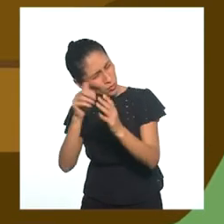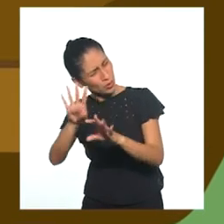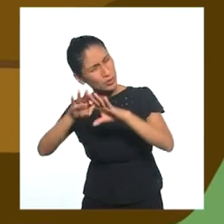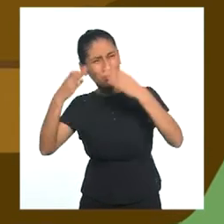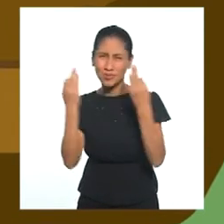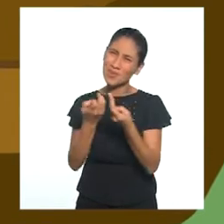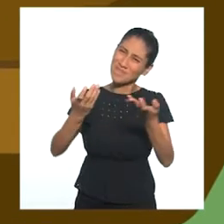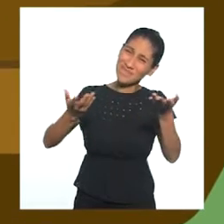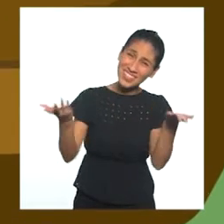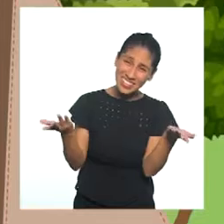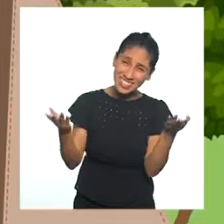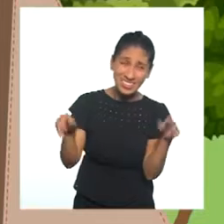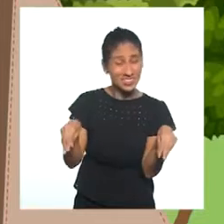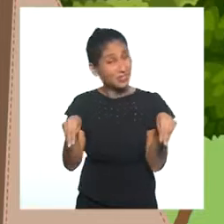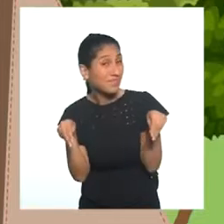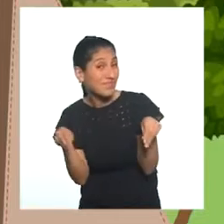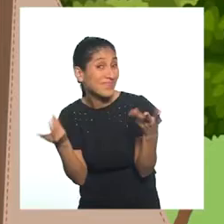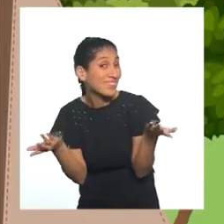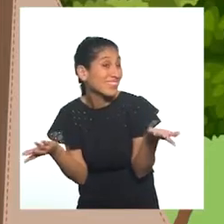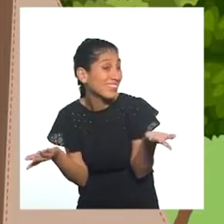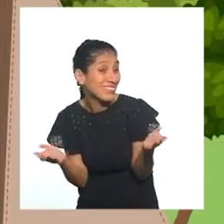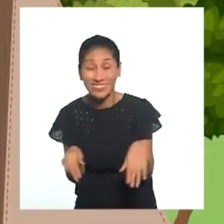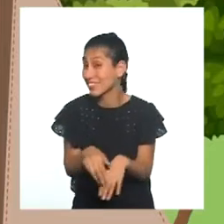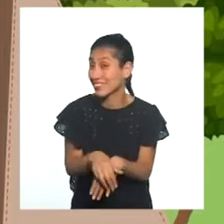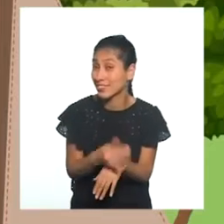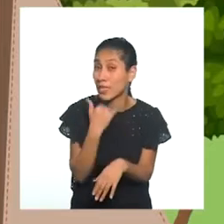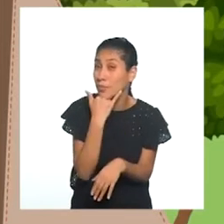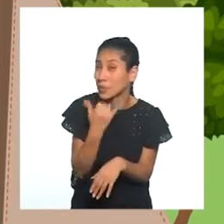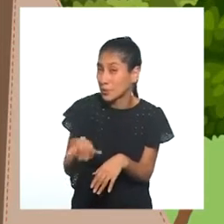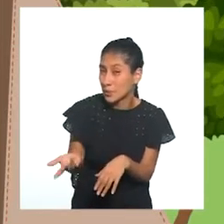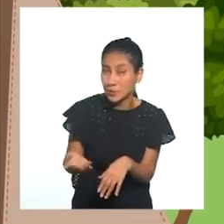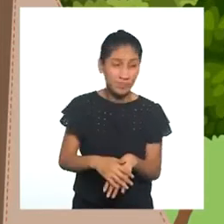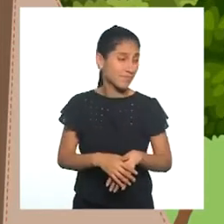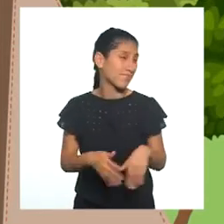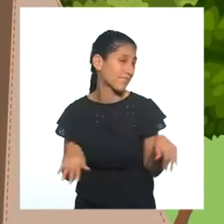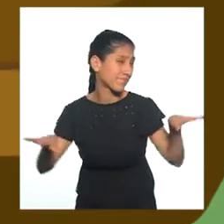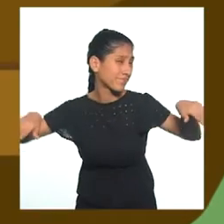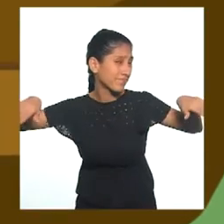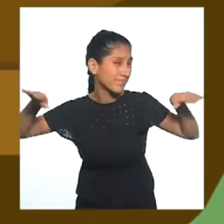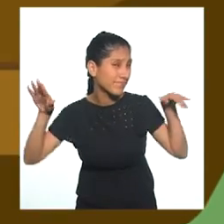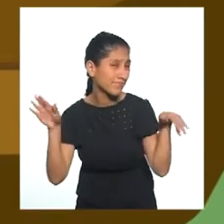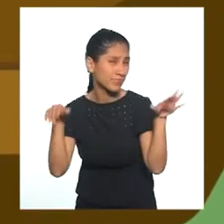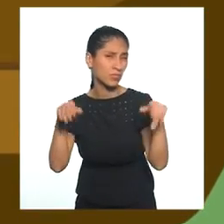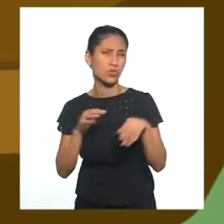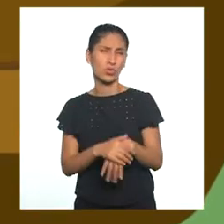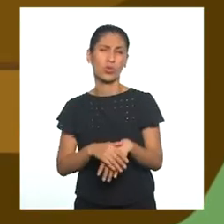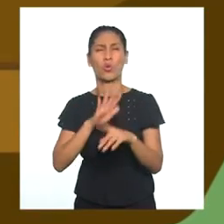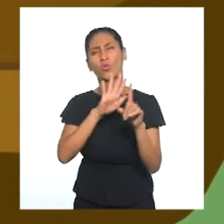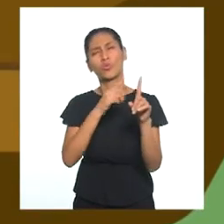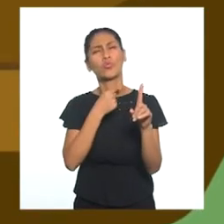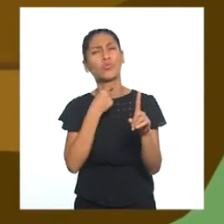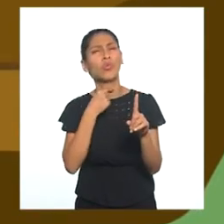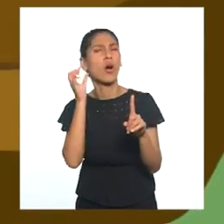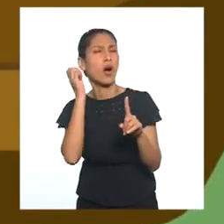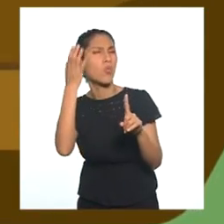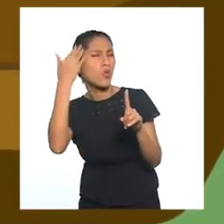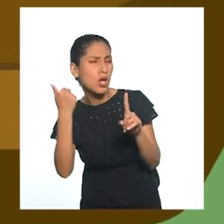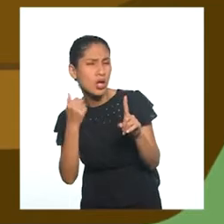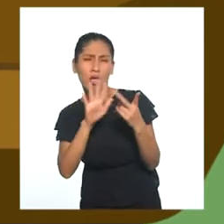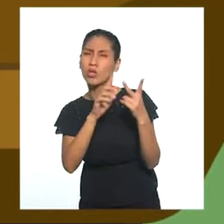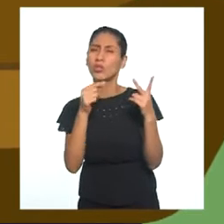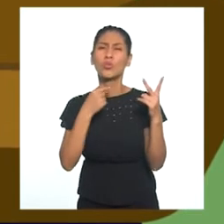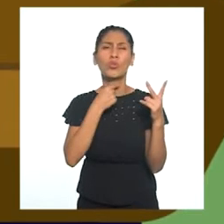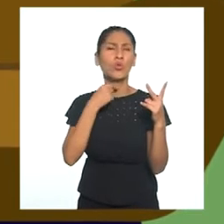toda su familia. ¿Y qué pasó? Solo estaba su abuela y